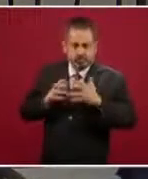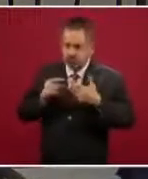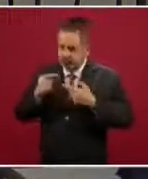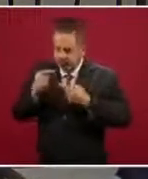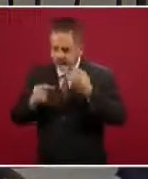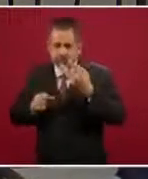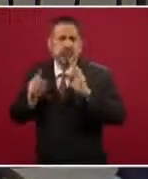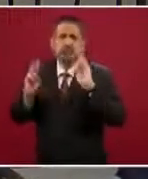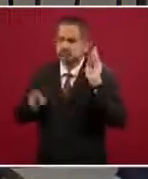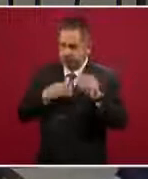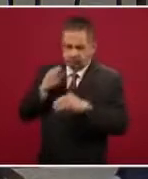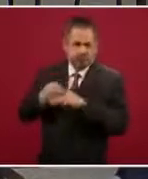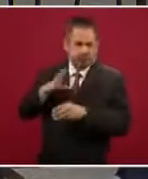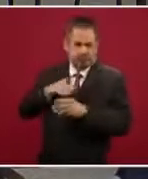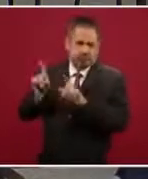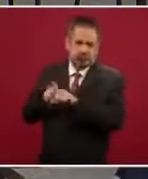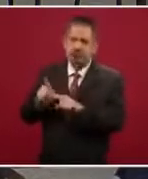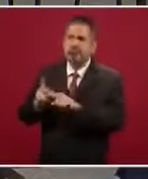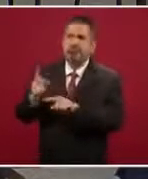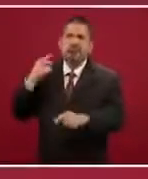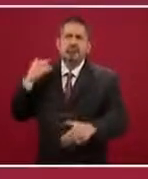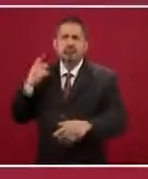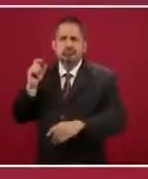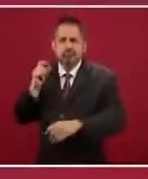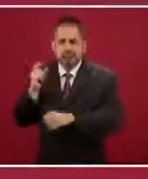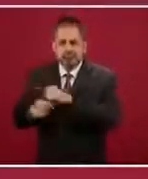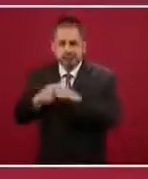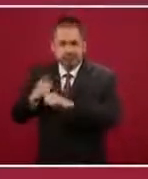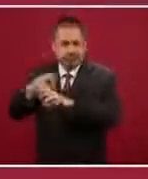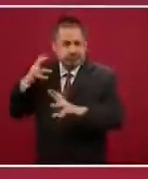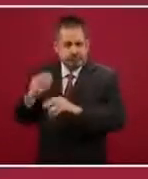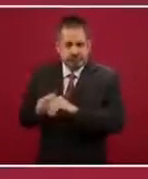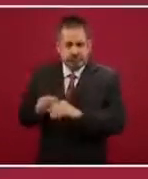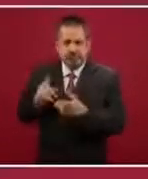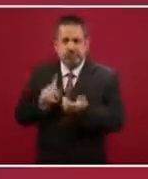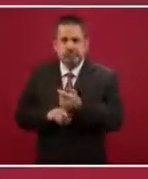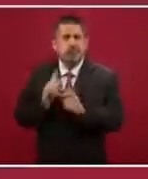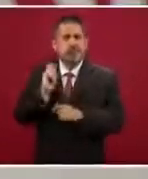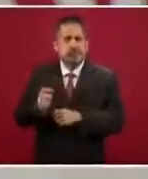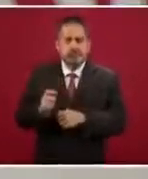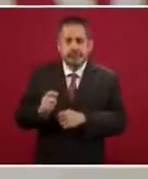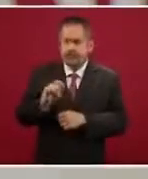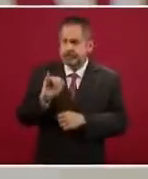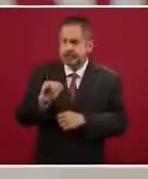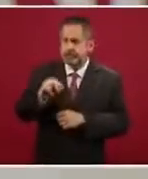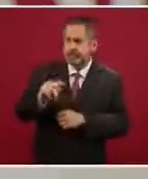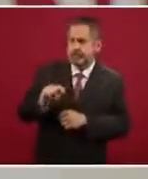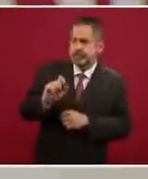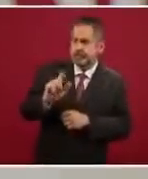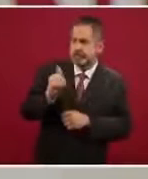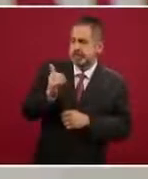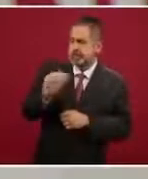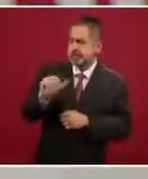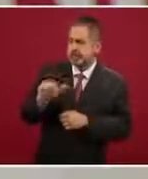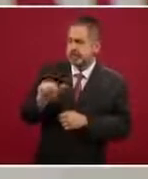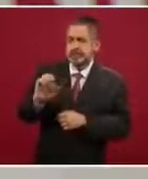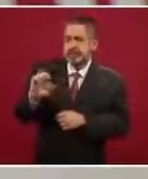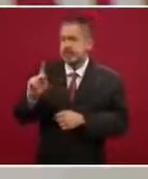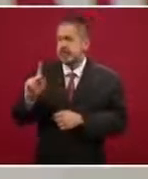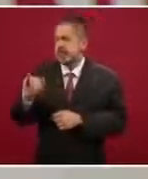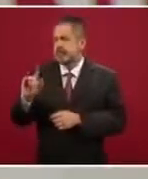tiene desde hace unos 20 años aproximadamente, que se llama inteligencia epidemiológica. Y los